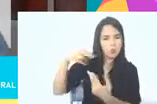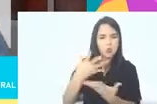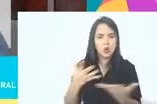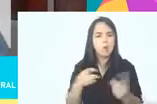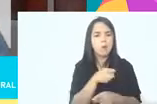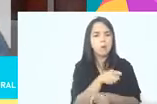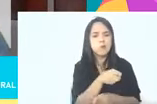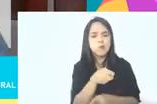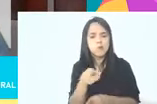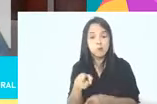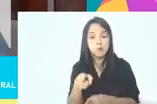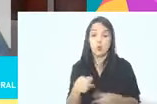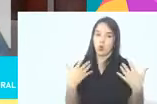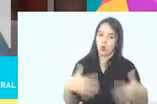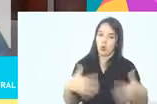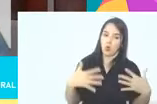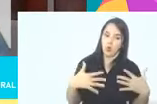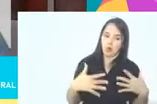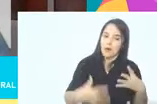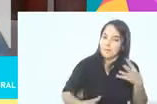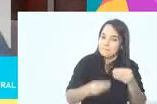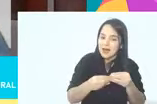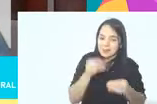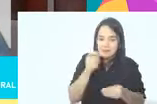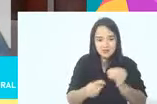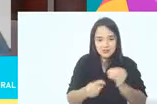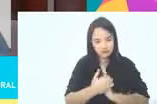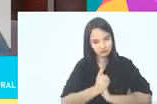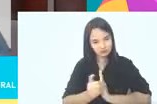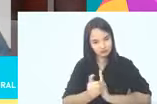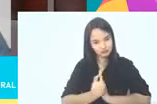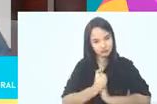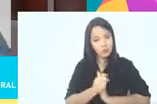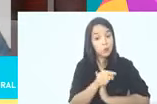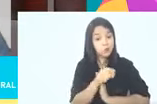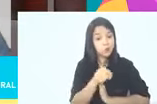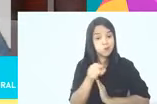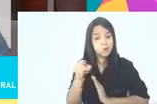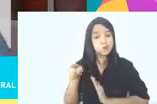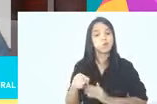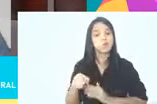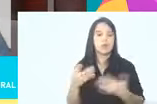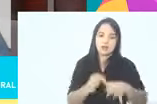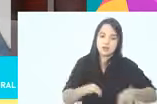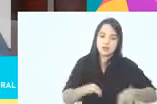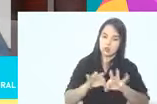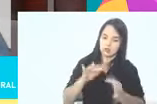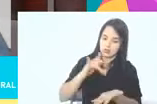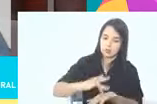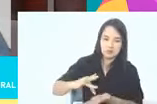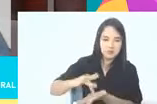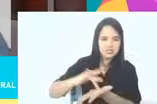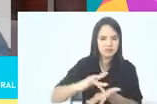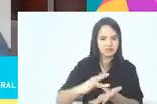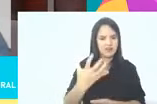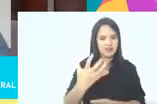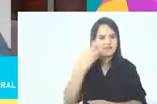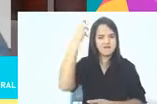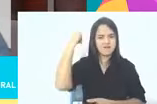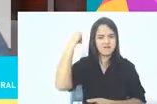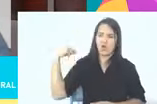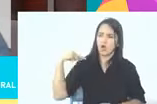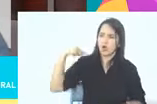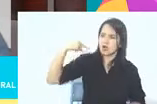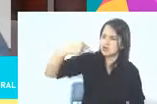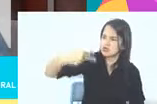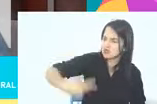podemos, si ese se convierte en una prioridad, con una priorización de proyectos a seguir, con este proyecto acompañarlo sobre cómo hacerlo. Entonces, muy,